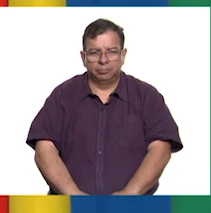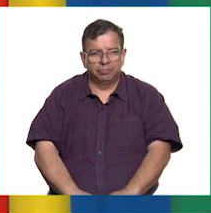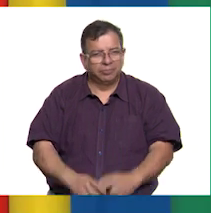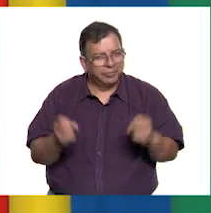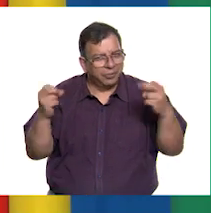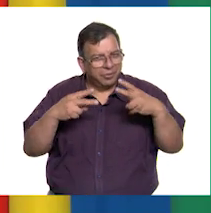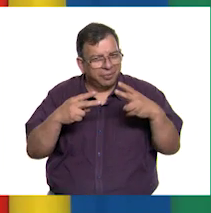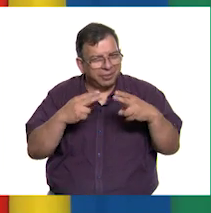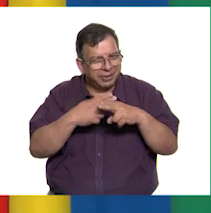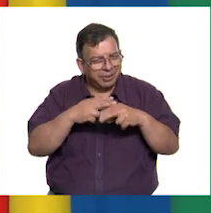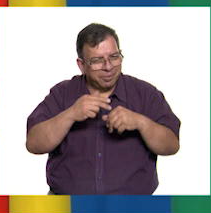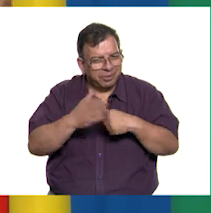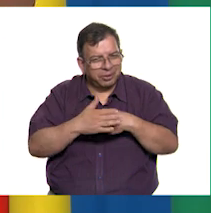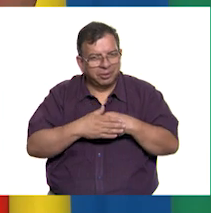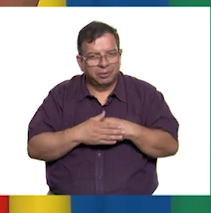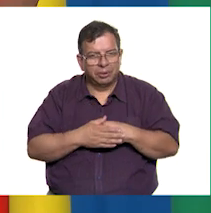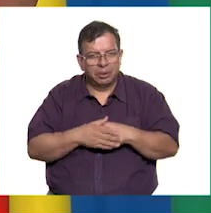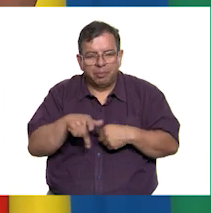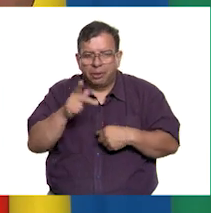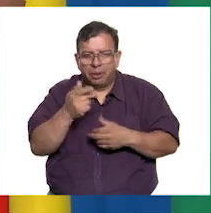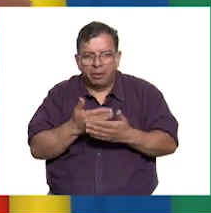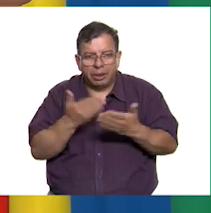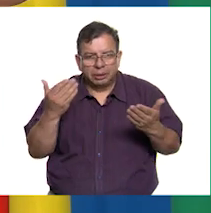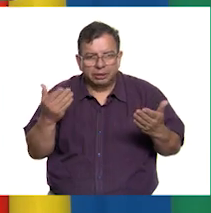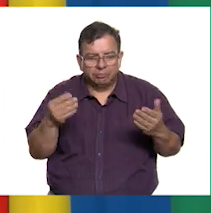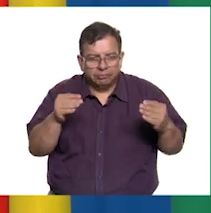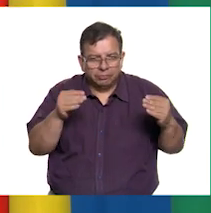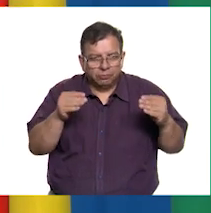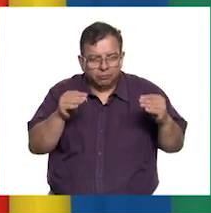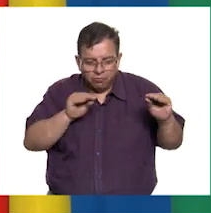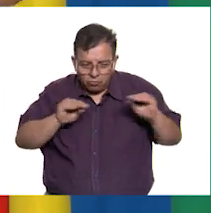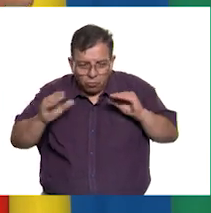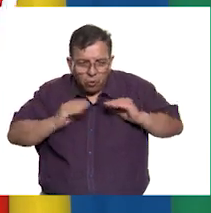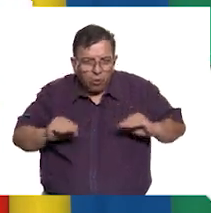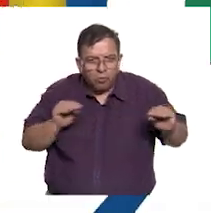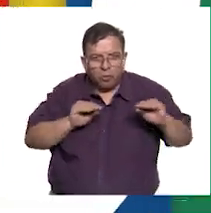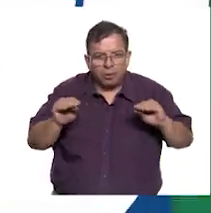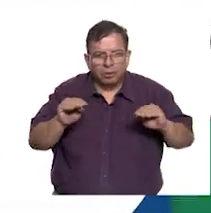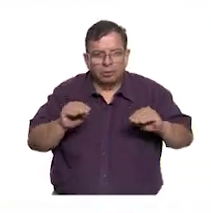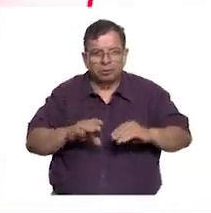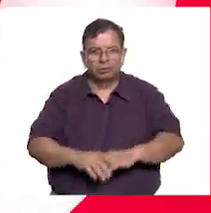Nos vemos, hasta la próxima. Pero antes, a movernos un poco.